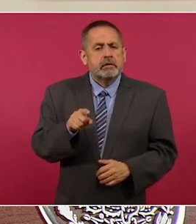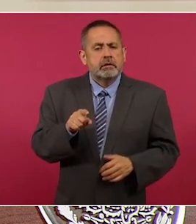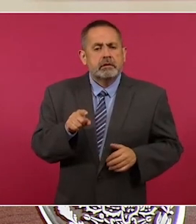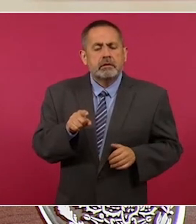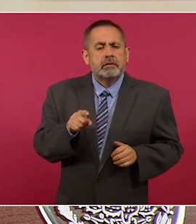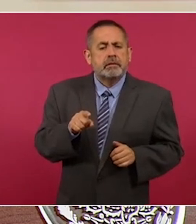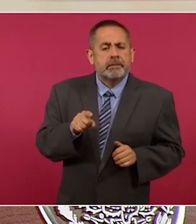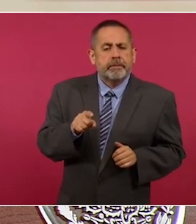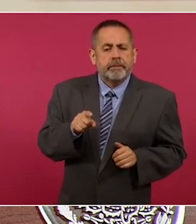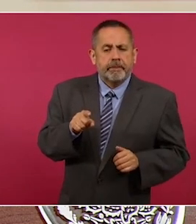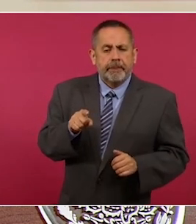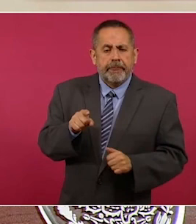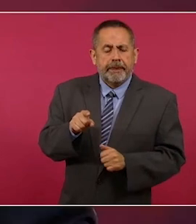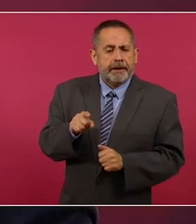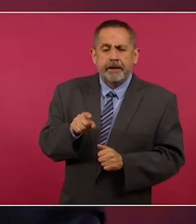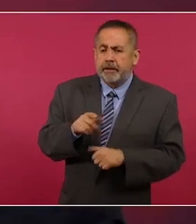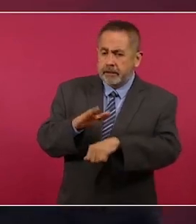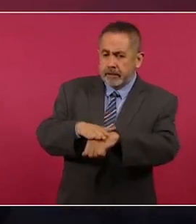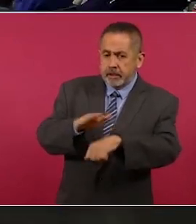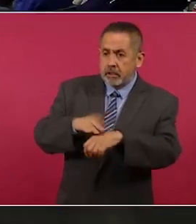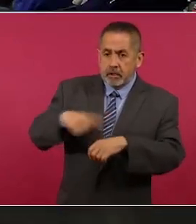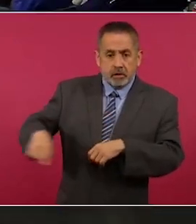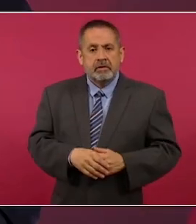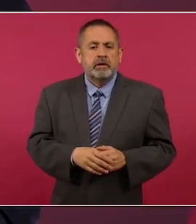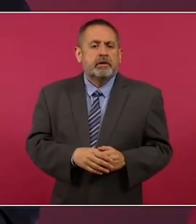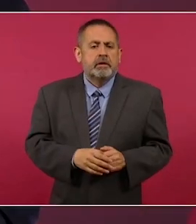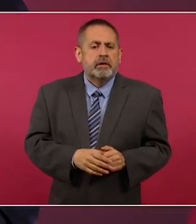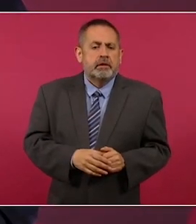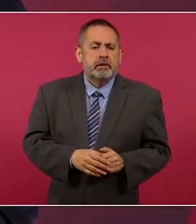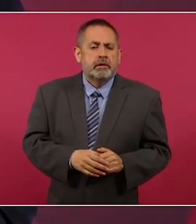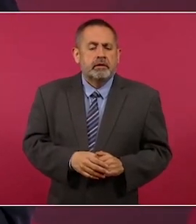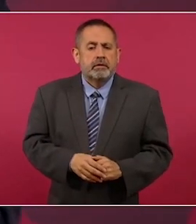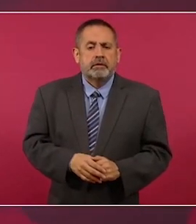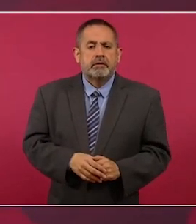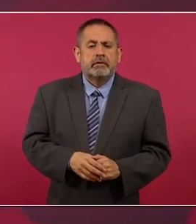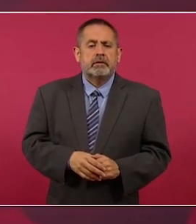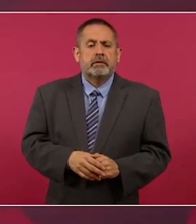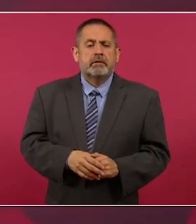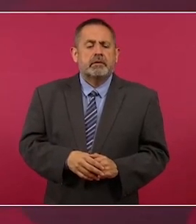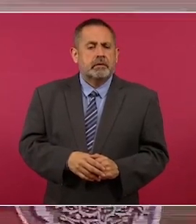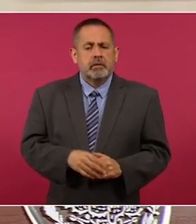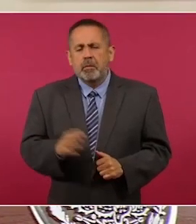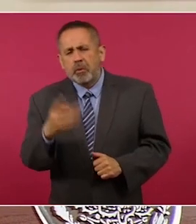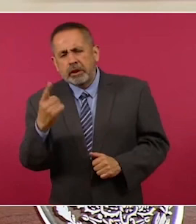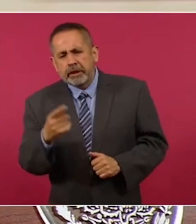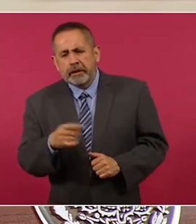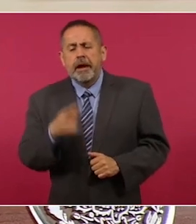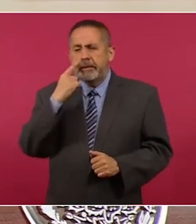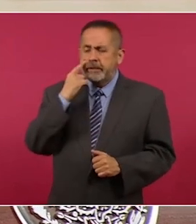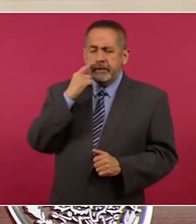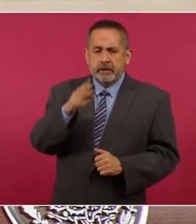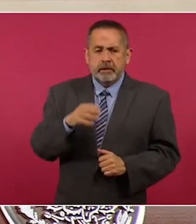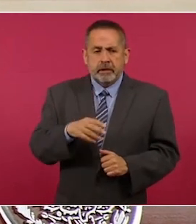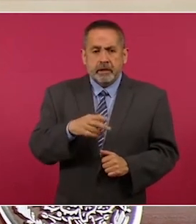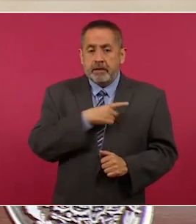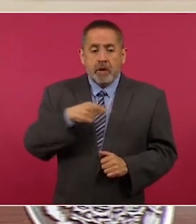llamada de atención para la justicia mexicana, porque se debió